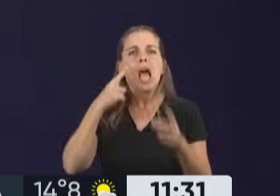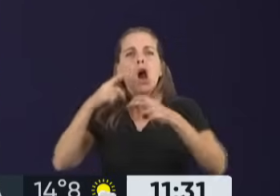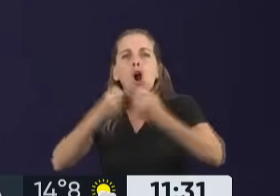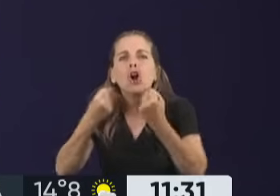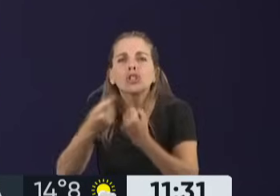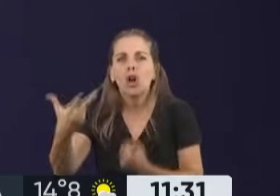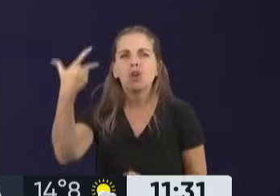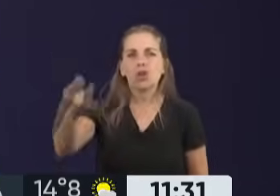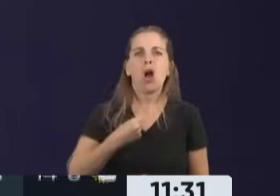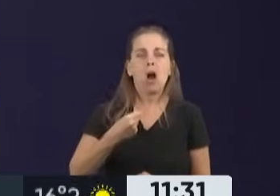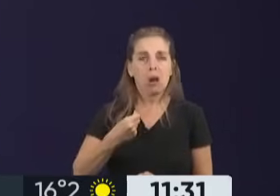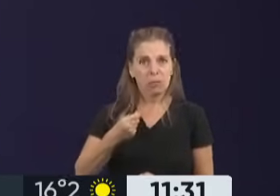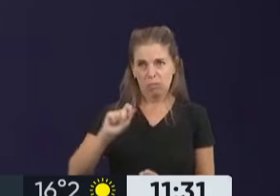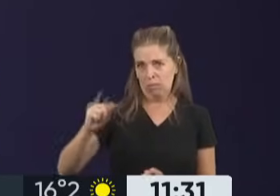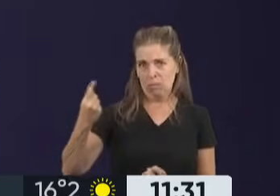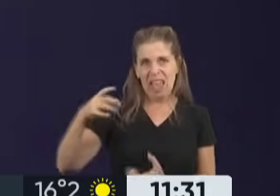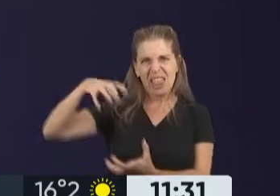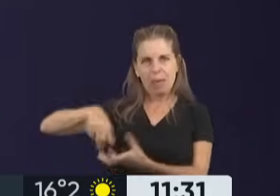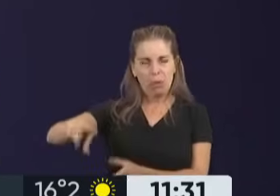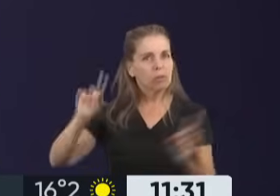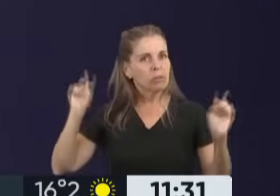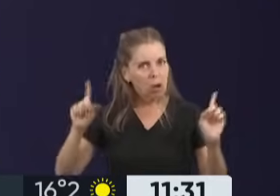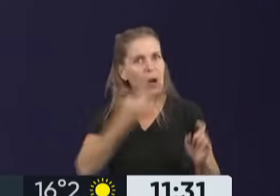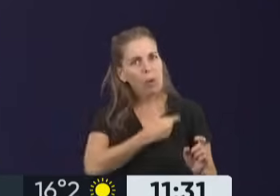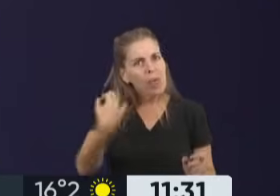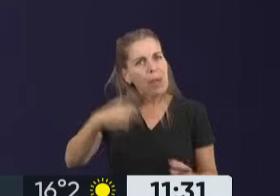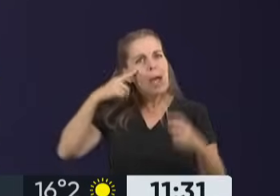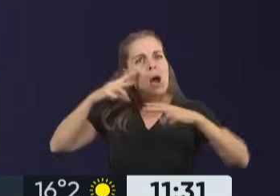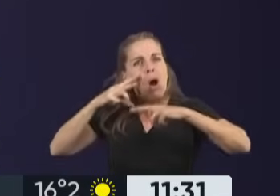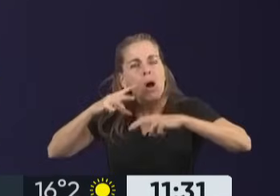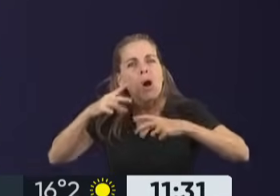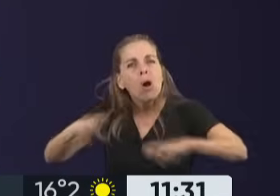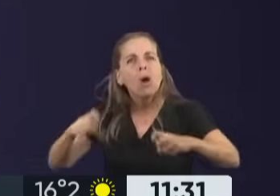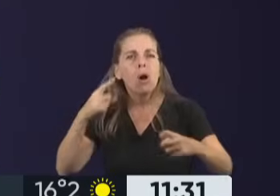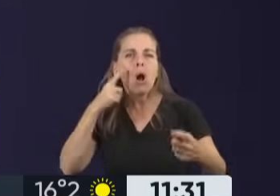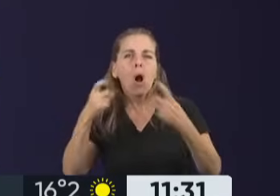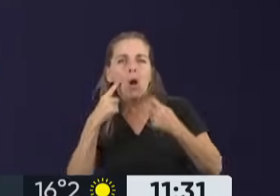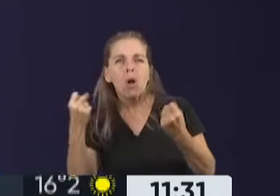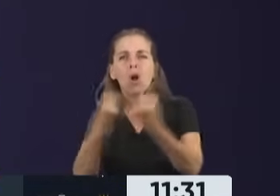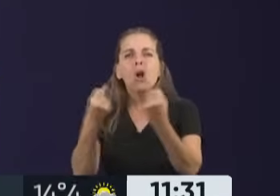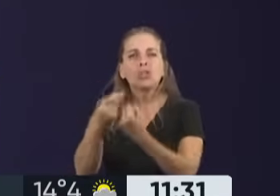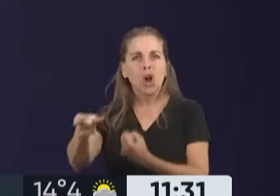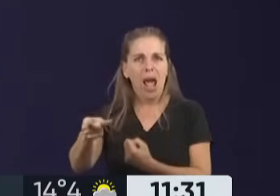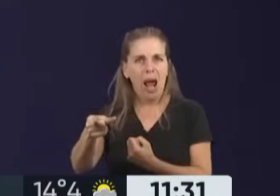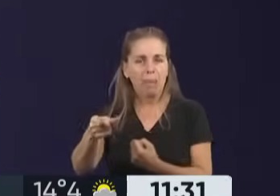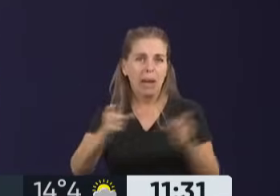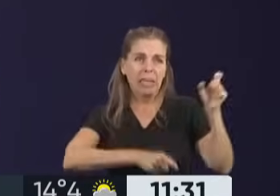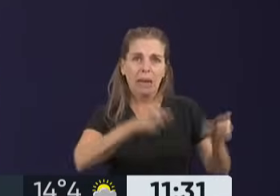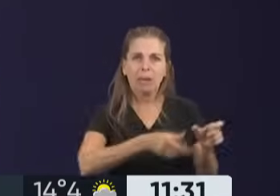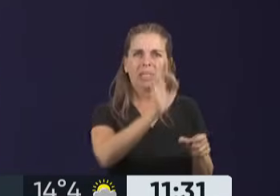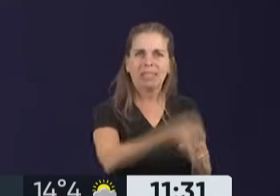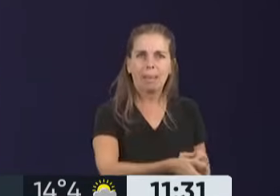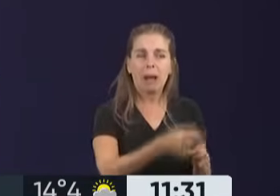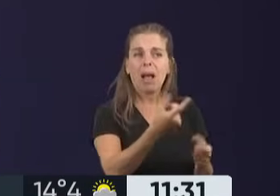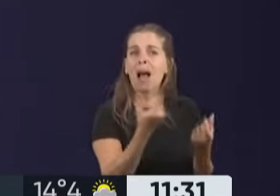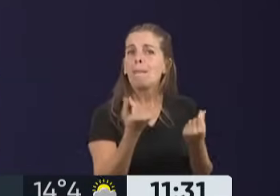vos tenemos que auditar porque es lo que la gente, el ciudadano quiere. La gente necesita saber en qué gasta cada